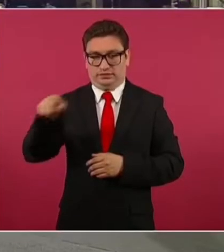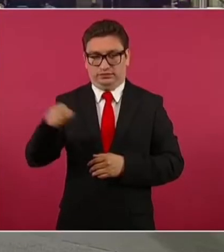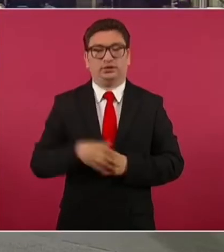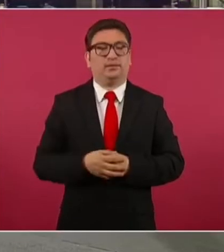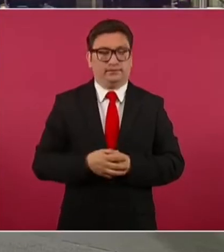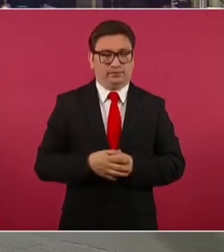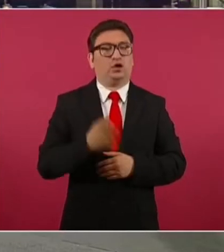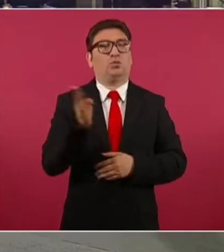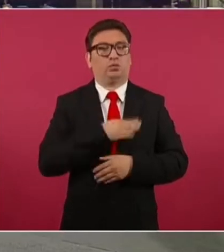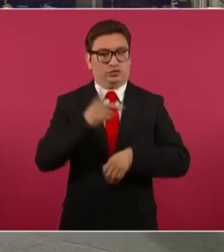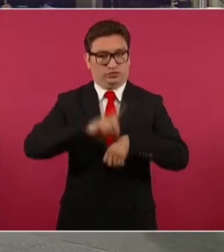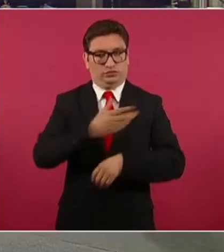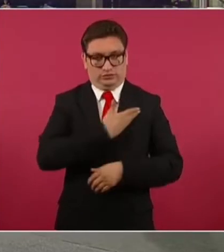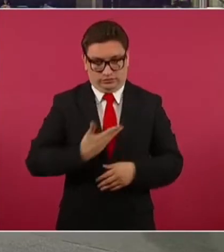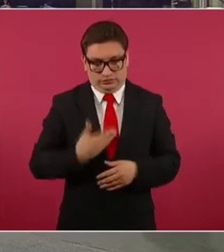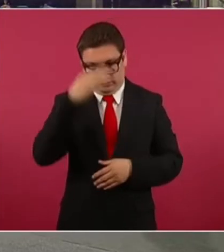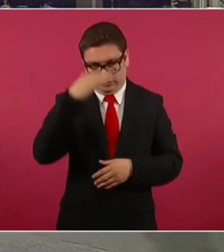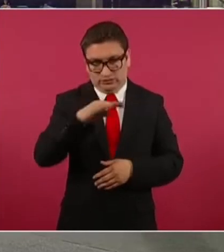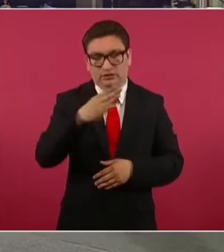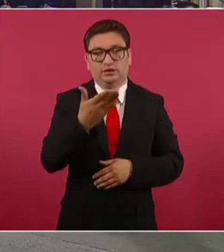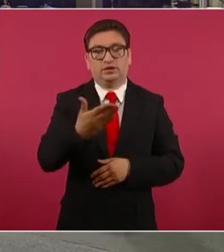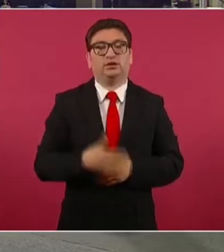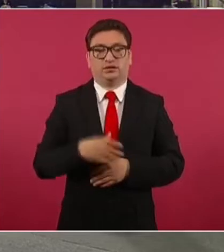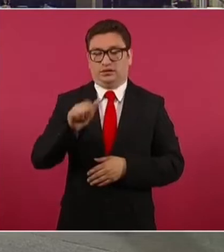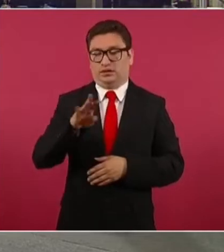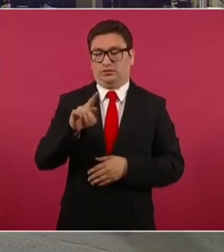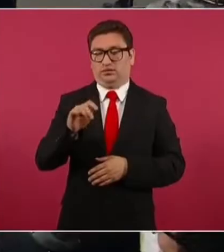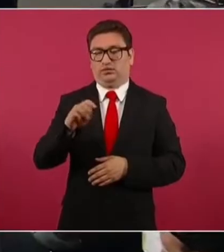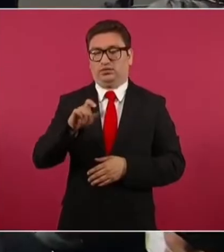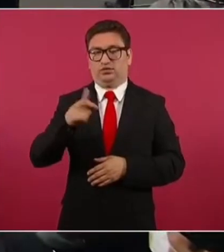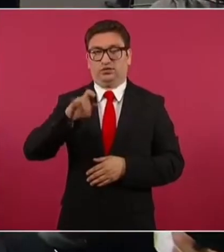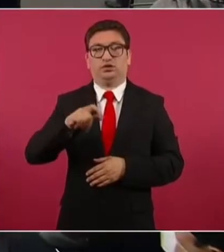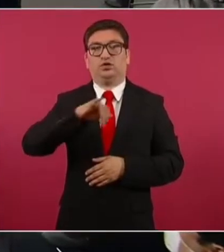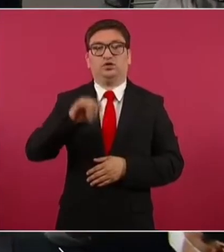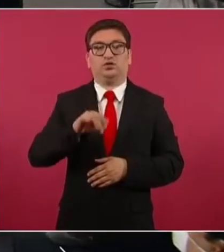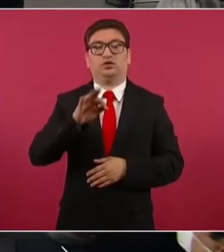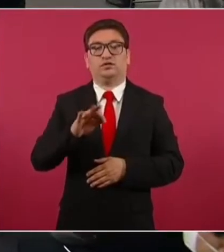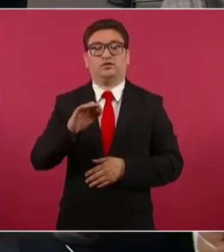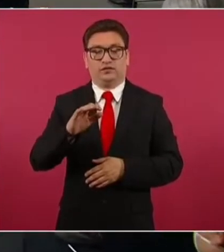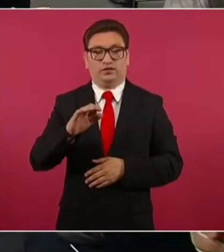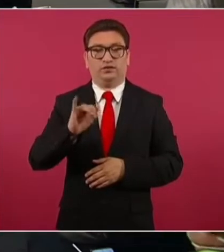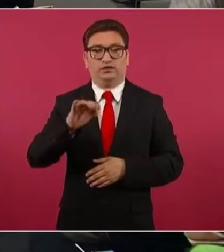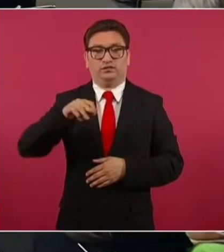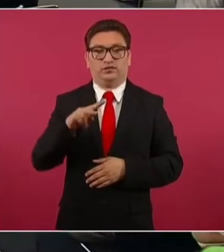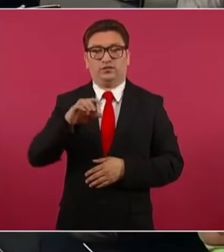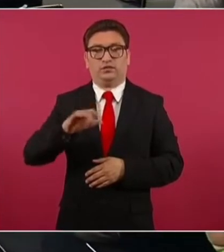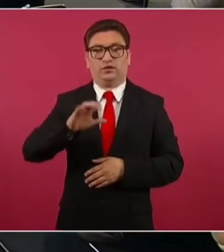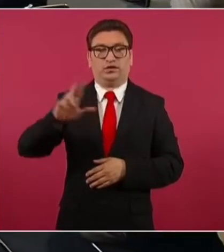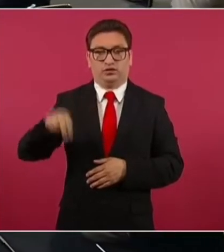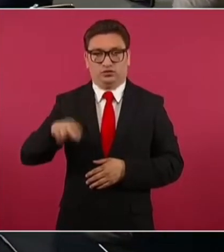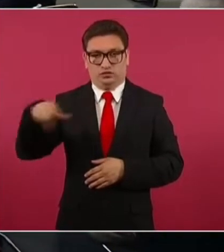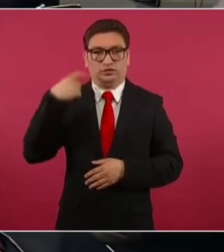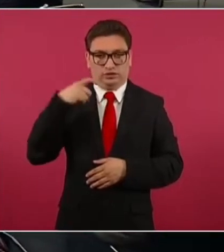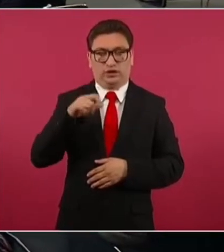Buenos días, señor presidente. Alberto Marroquín Espinosa, desde JF Informa, desde Cancún, es ahora am.com desde